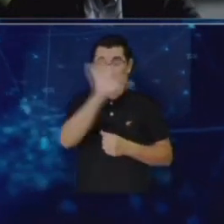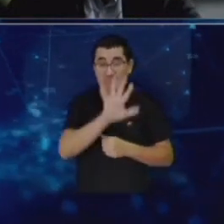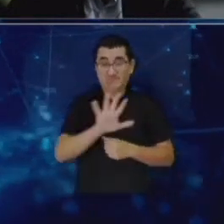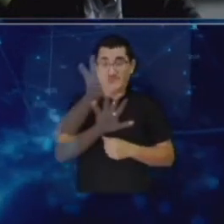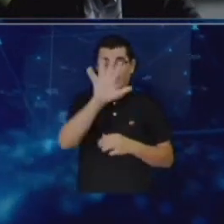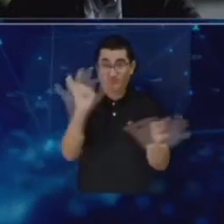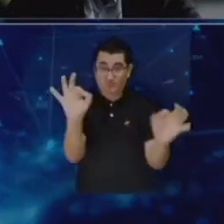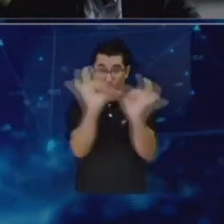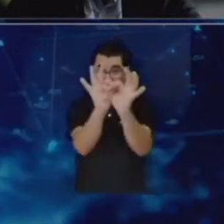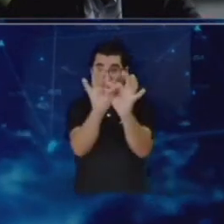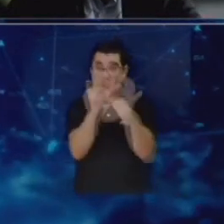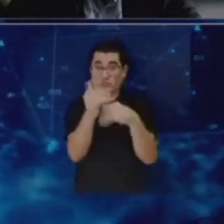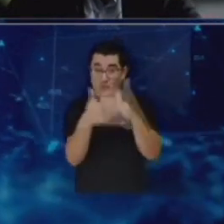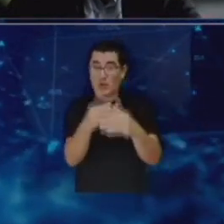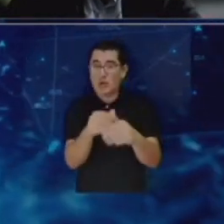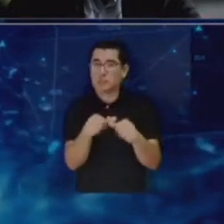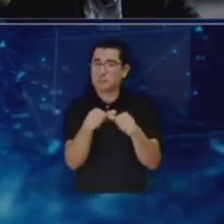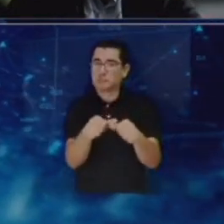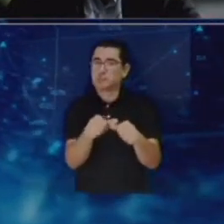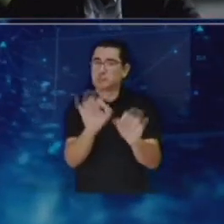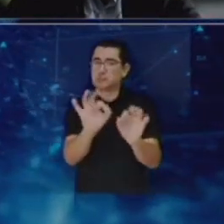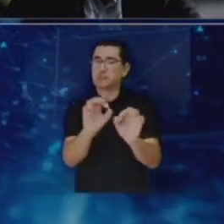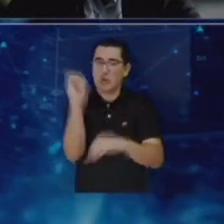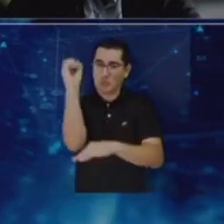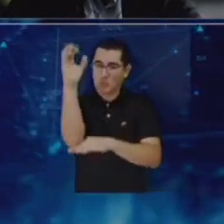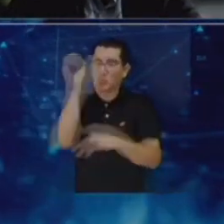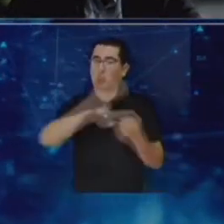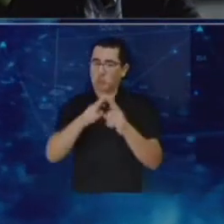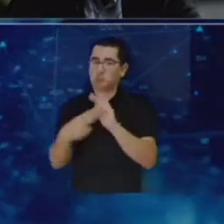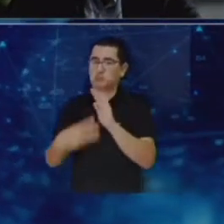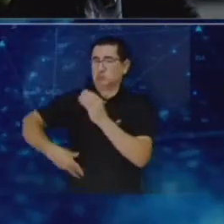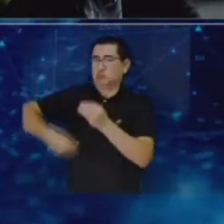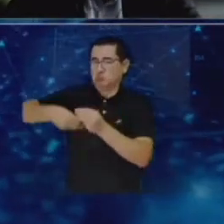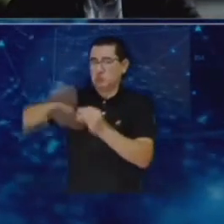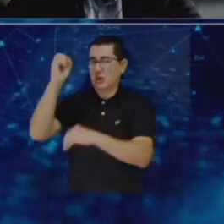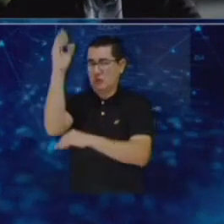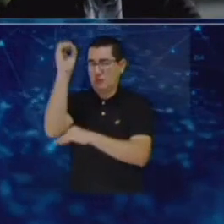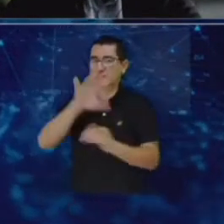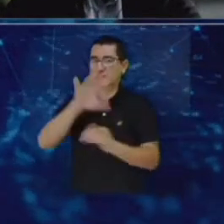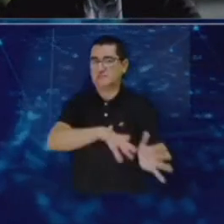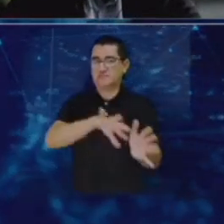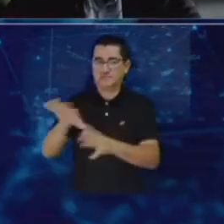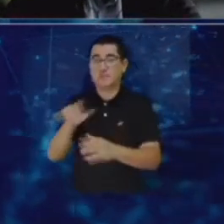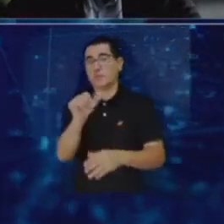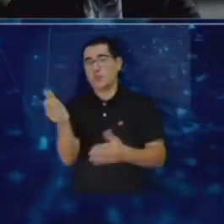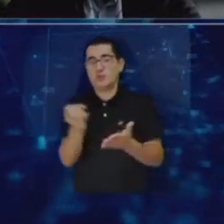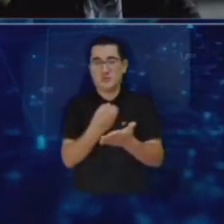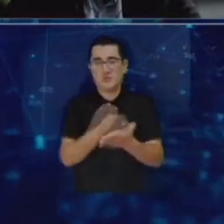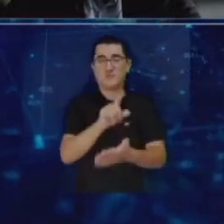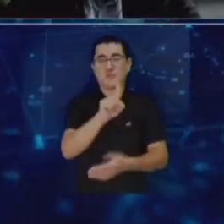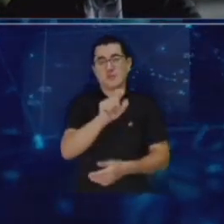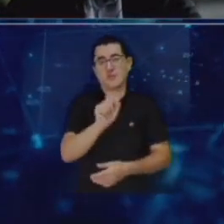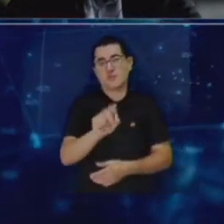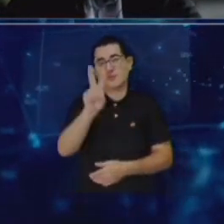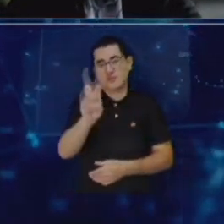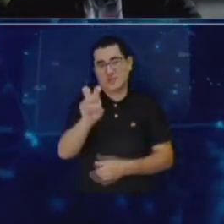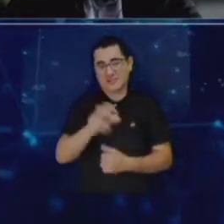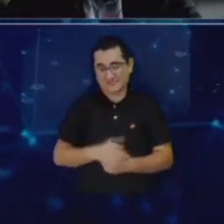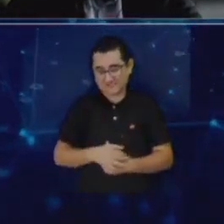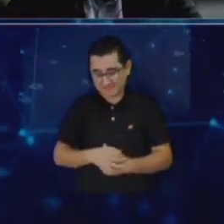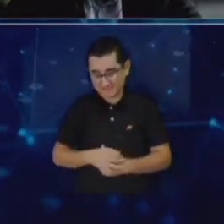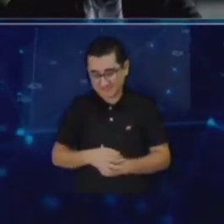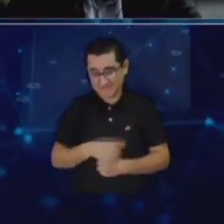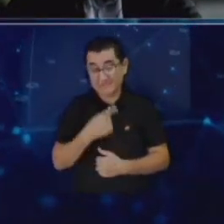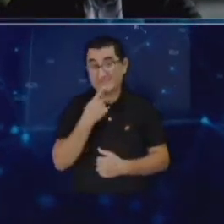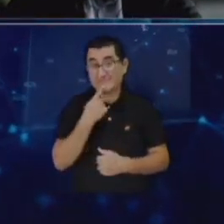en su momento para que quedara para esta conferencia. El siguiente, por favor. Para el 1.7 también